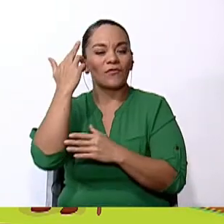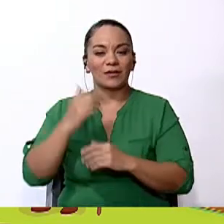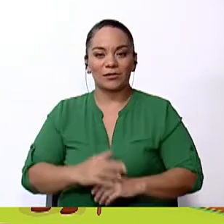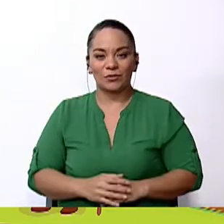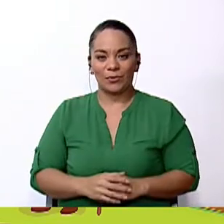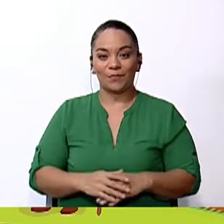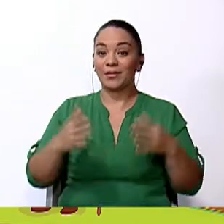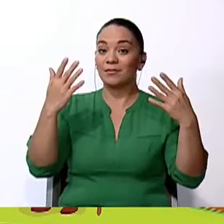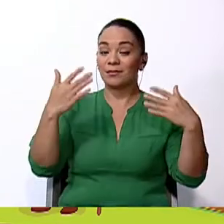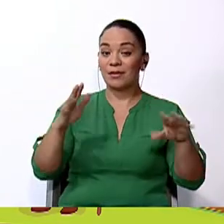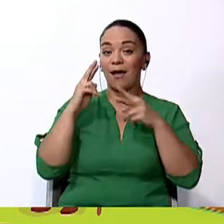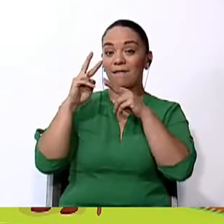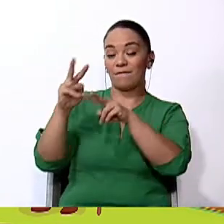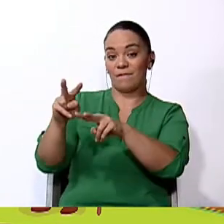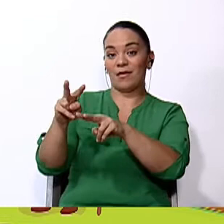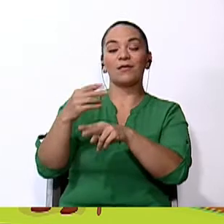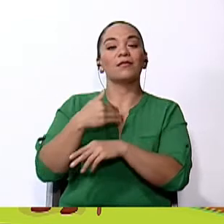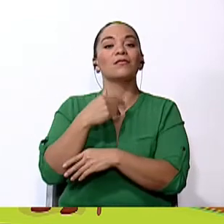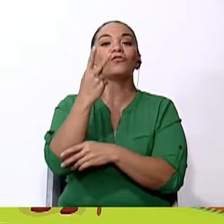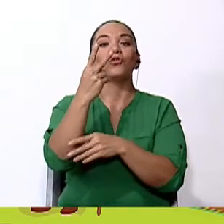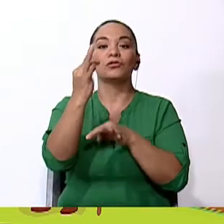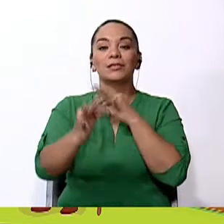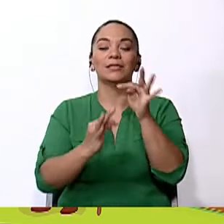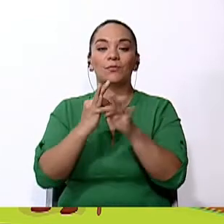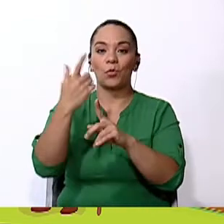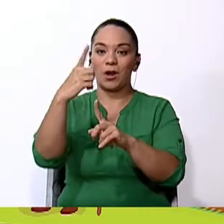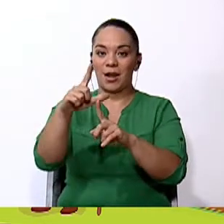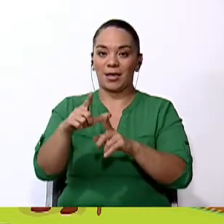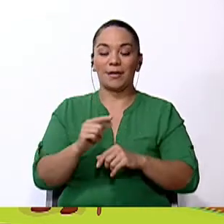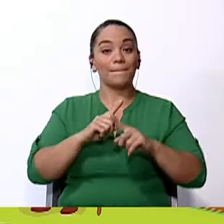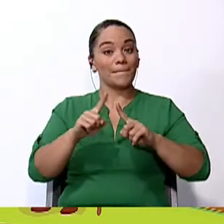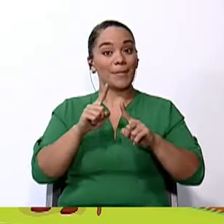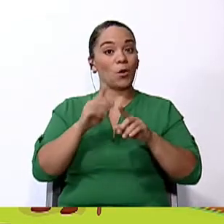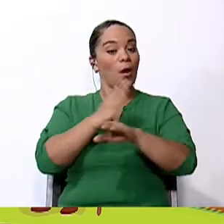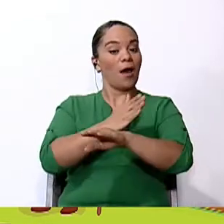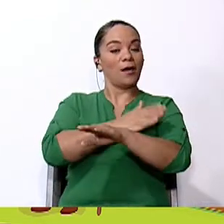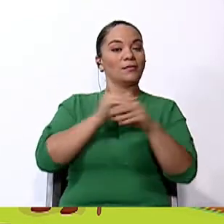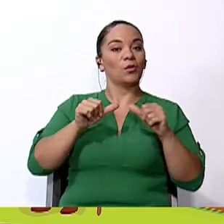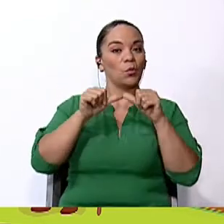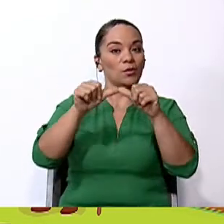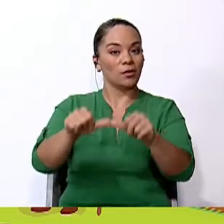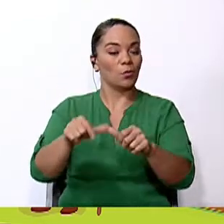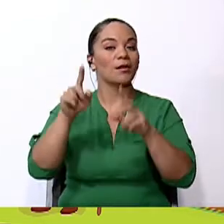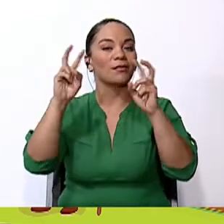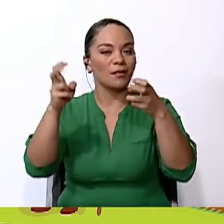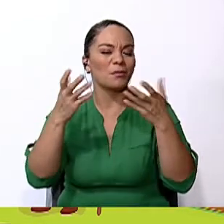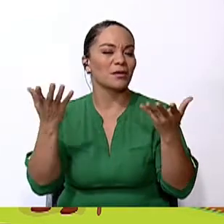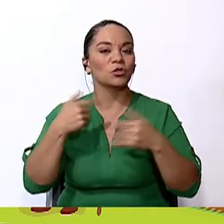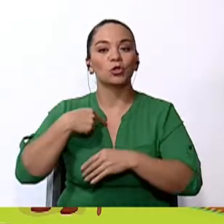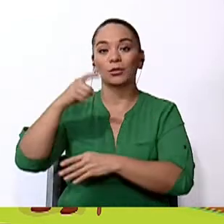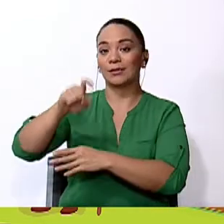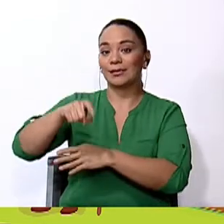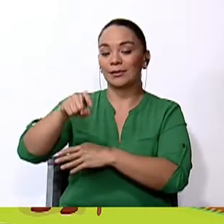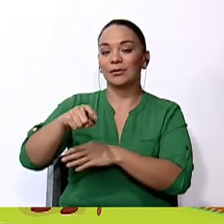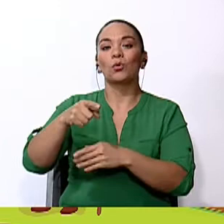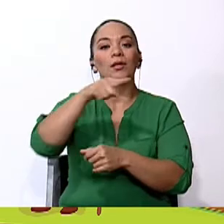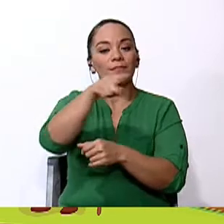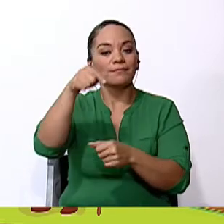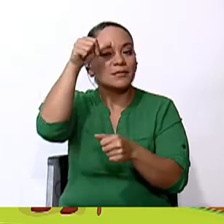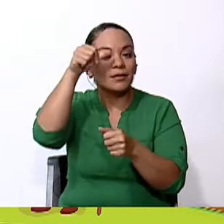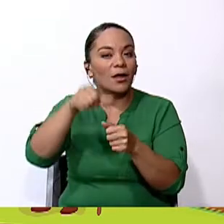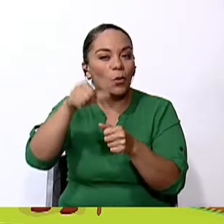porque ya escuchamos que tenemos dos tipos de letra, pero antes de continuar con ese tema, yo necesito que